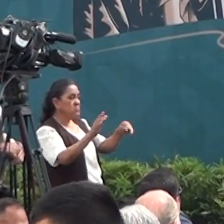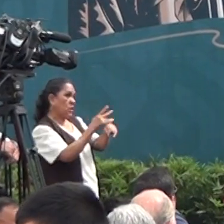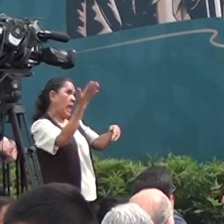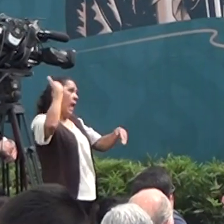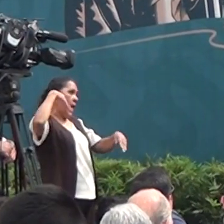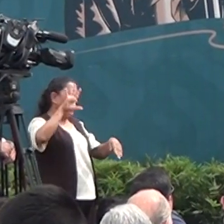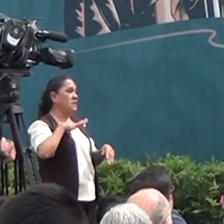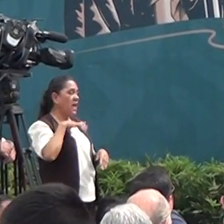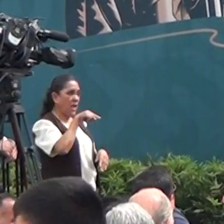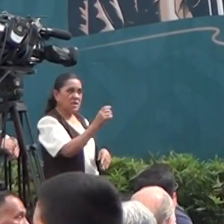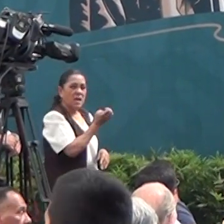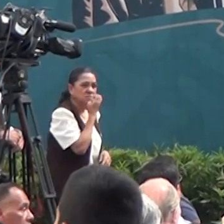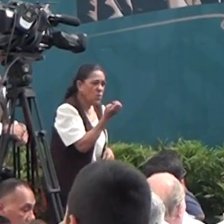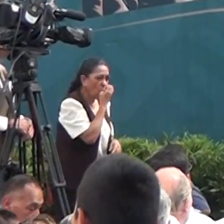saber,